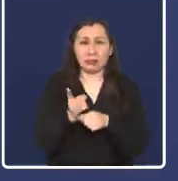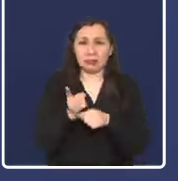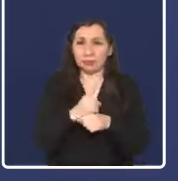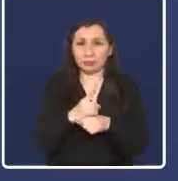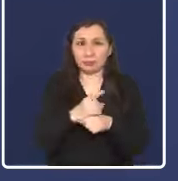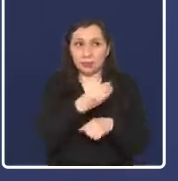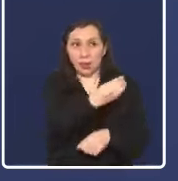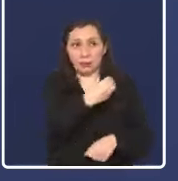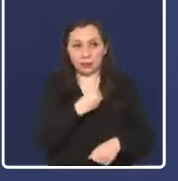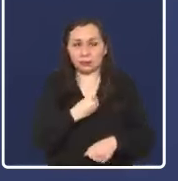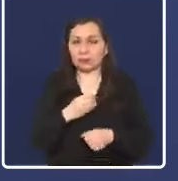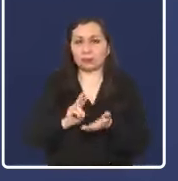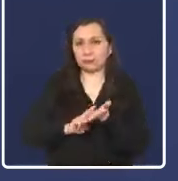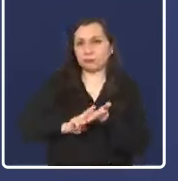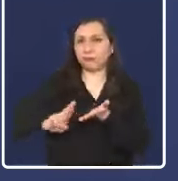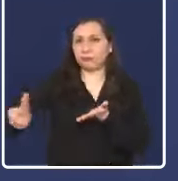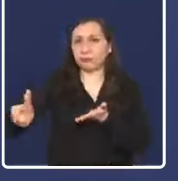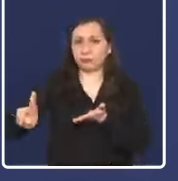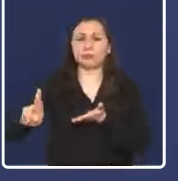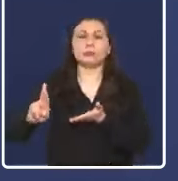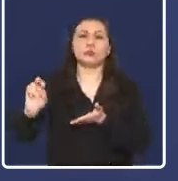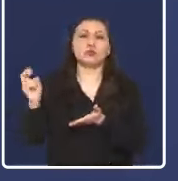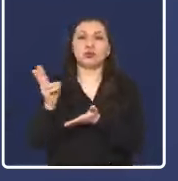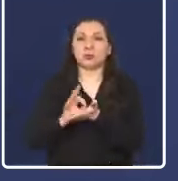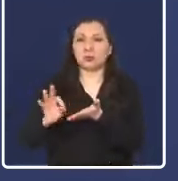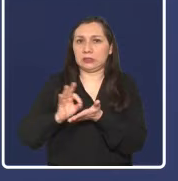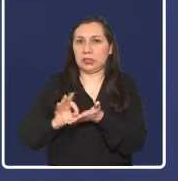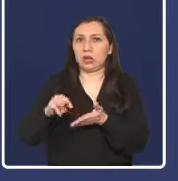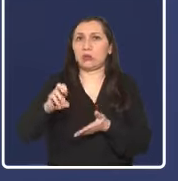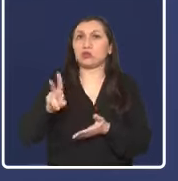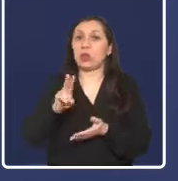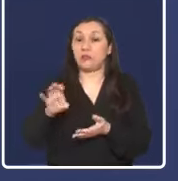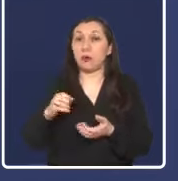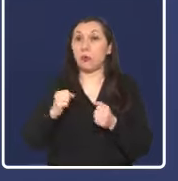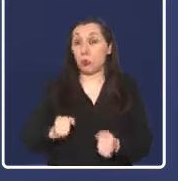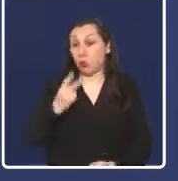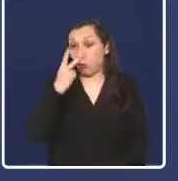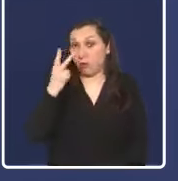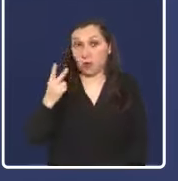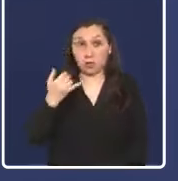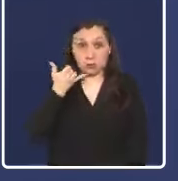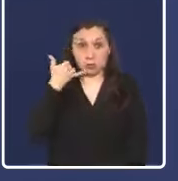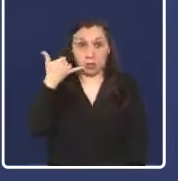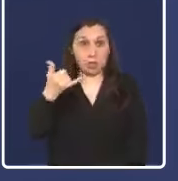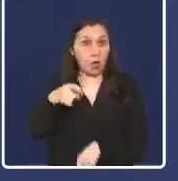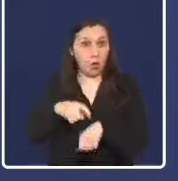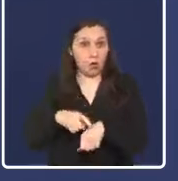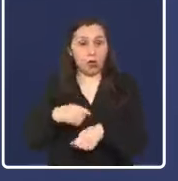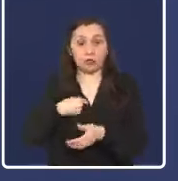Inmediatamente informado, yo le escribo al subsecretario Monsalve. Puedo ver, de hecho, en el celular